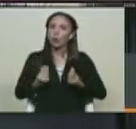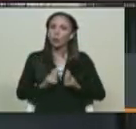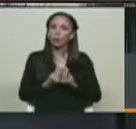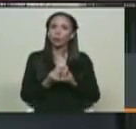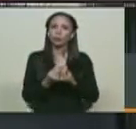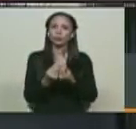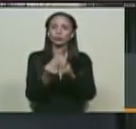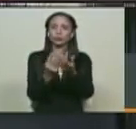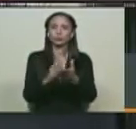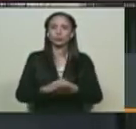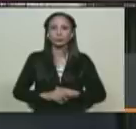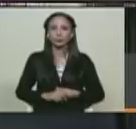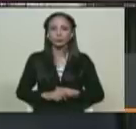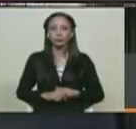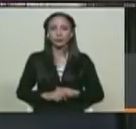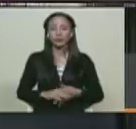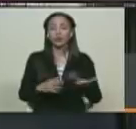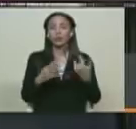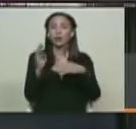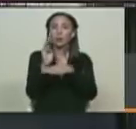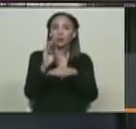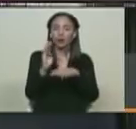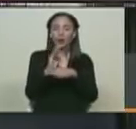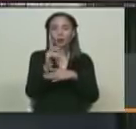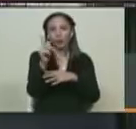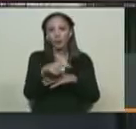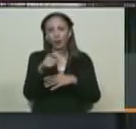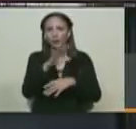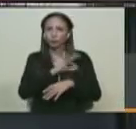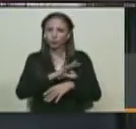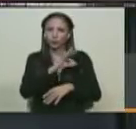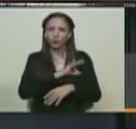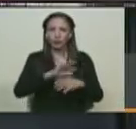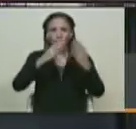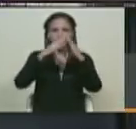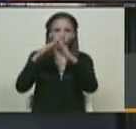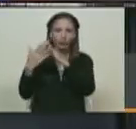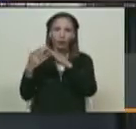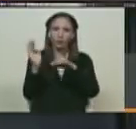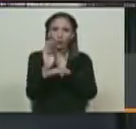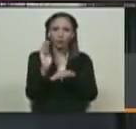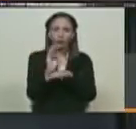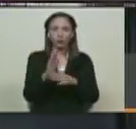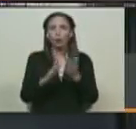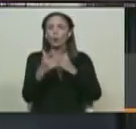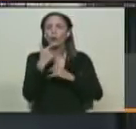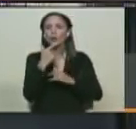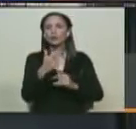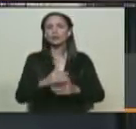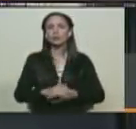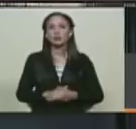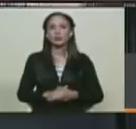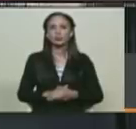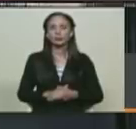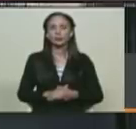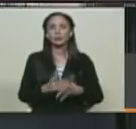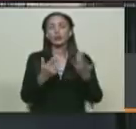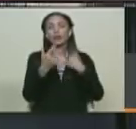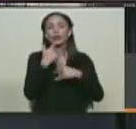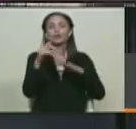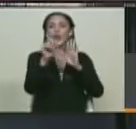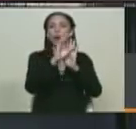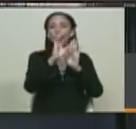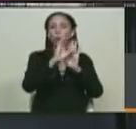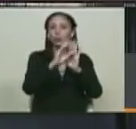acompañamiento, de seguridad y protección social, como lo mandata nuestra